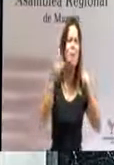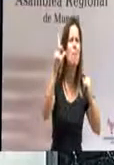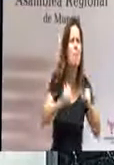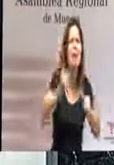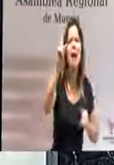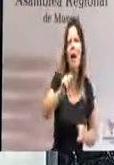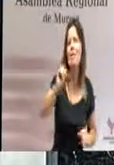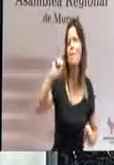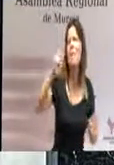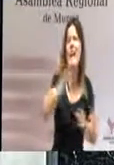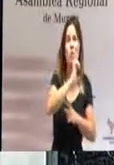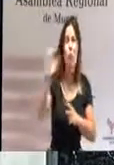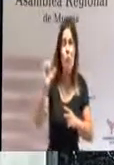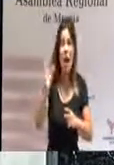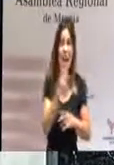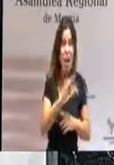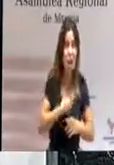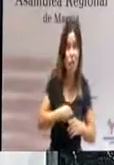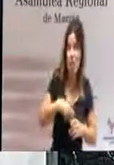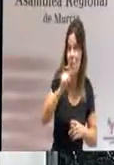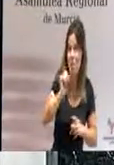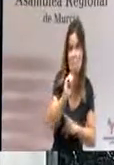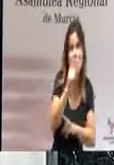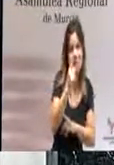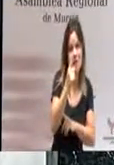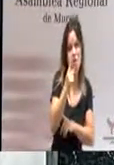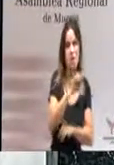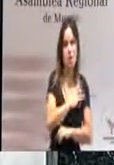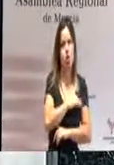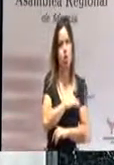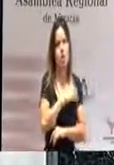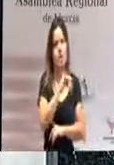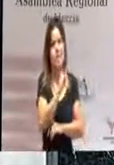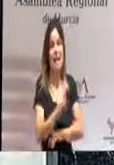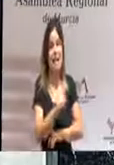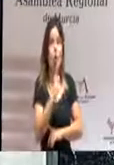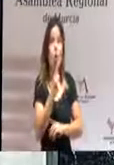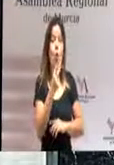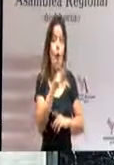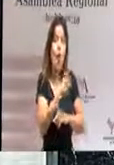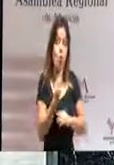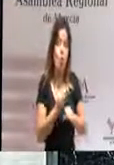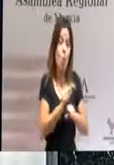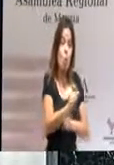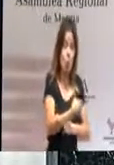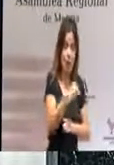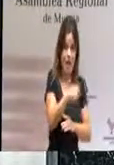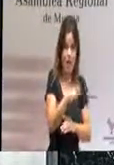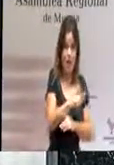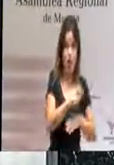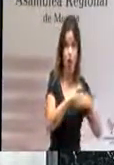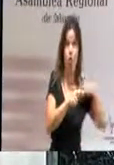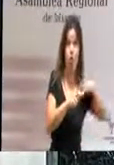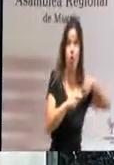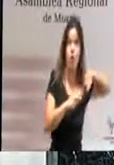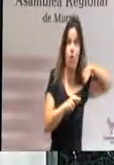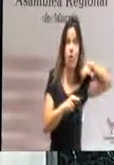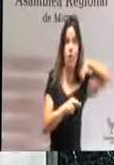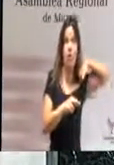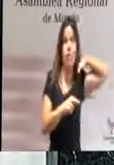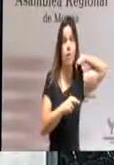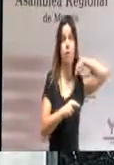de toda Europa. Señor Sánchez, por cada euro invertido en fotovoltaica en esta región,